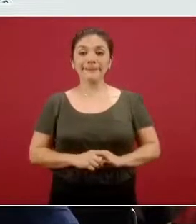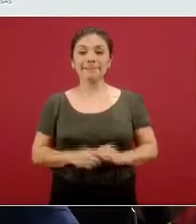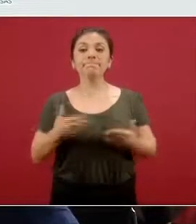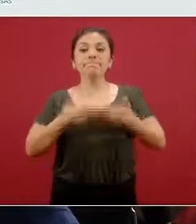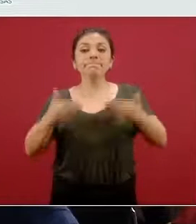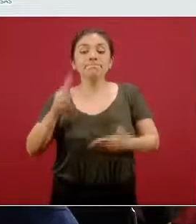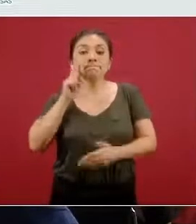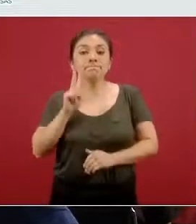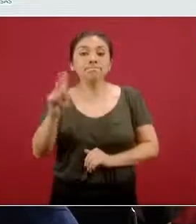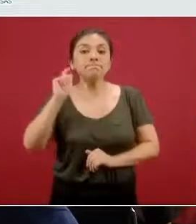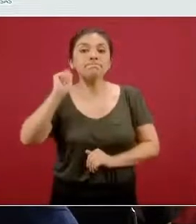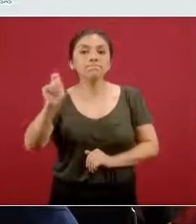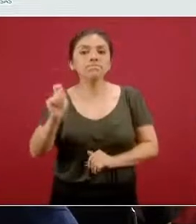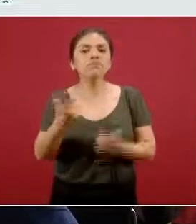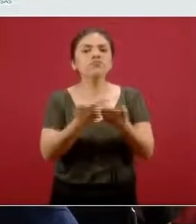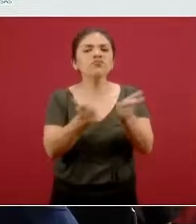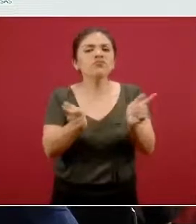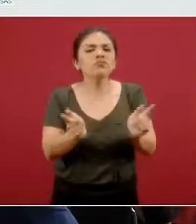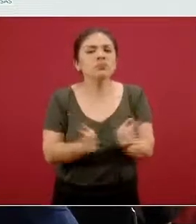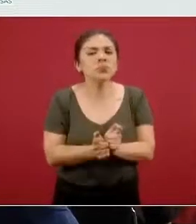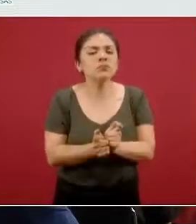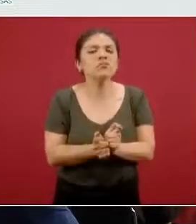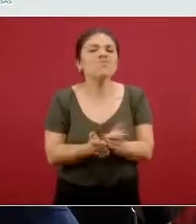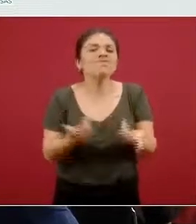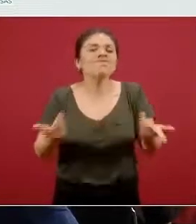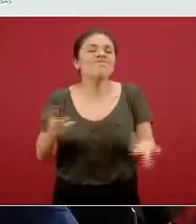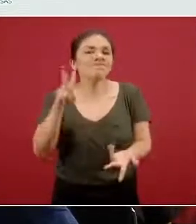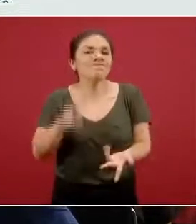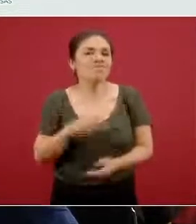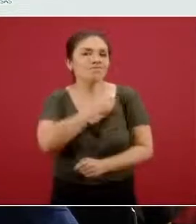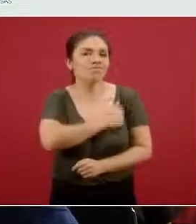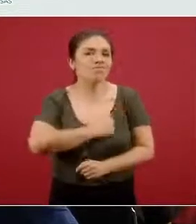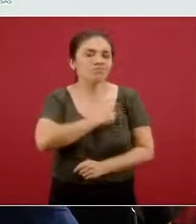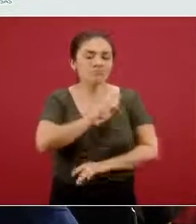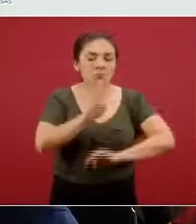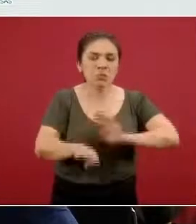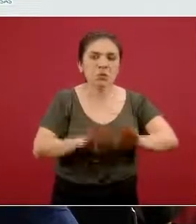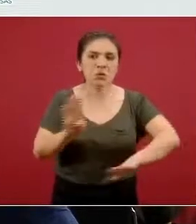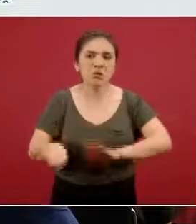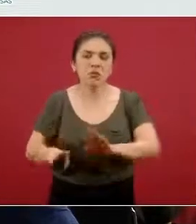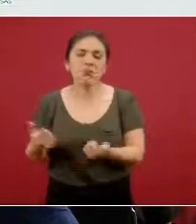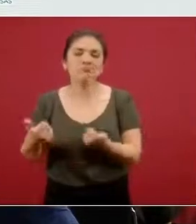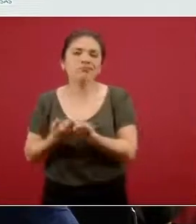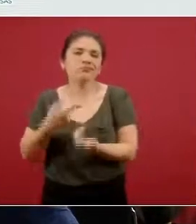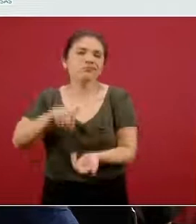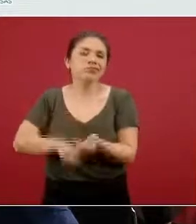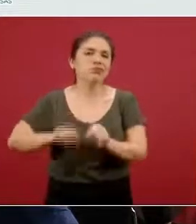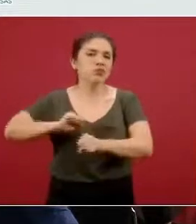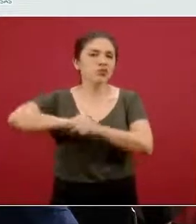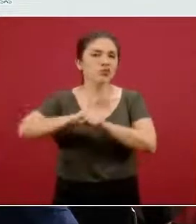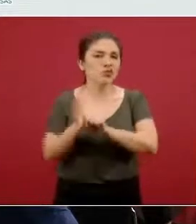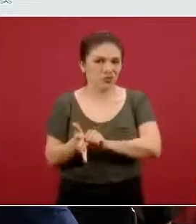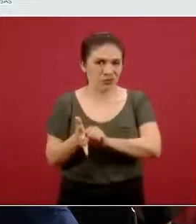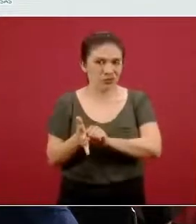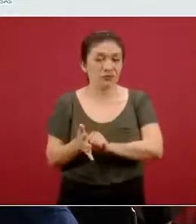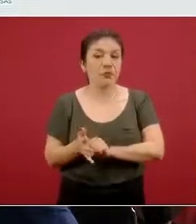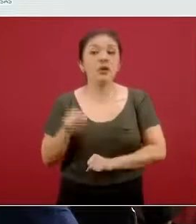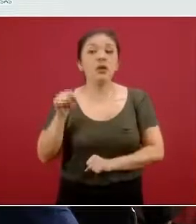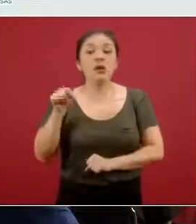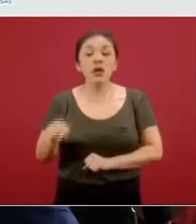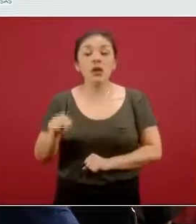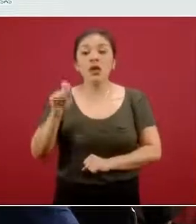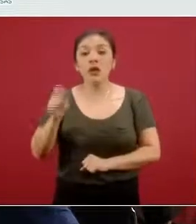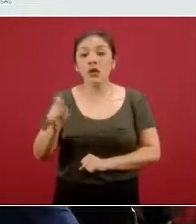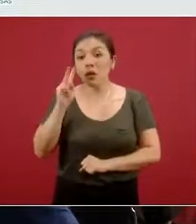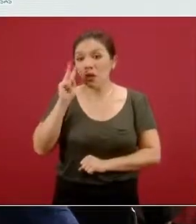Pasamos entonces ahora al grupo de los que lamentablemente fallecieron a consecuencia de COVID-19. En